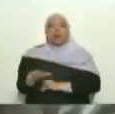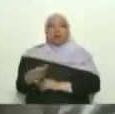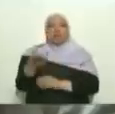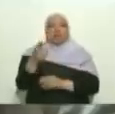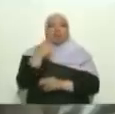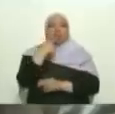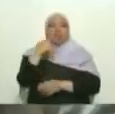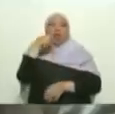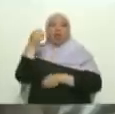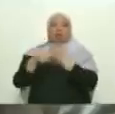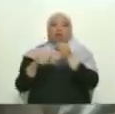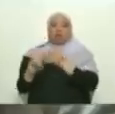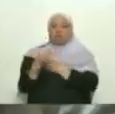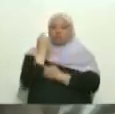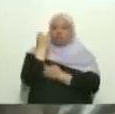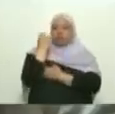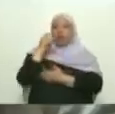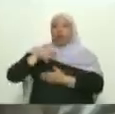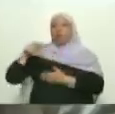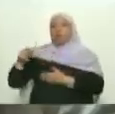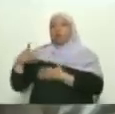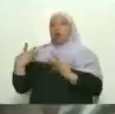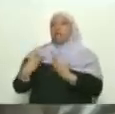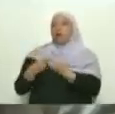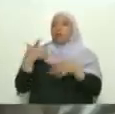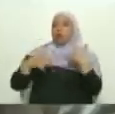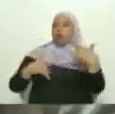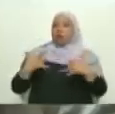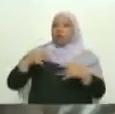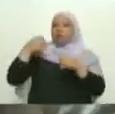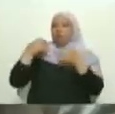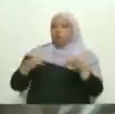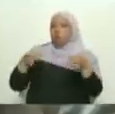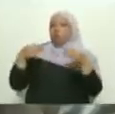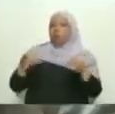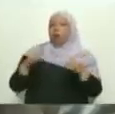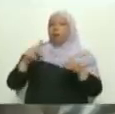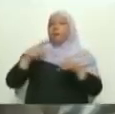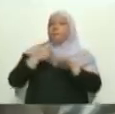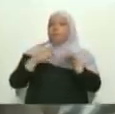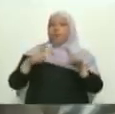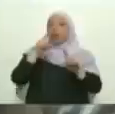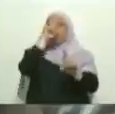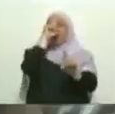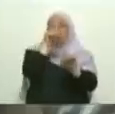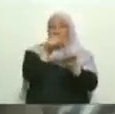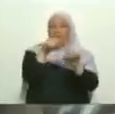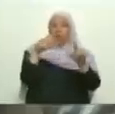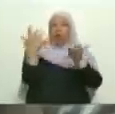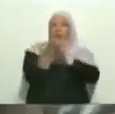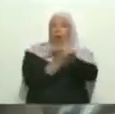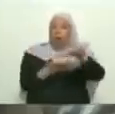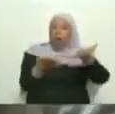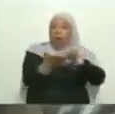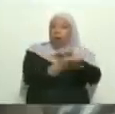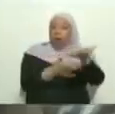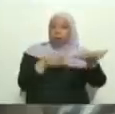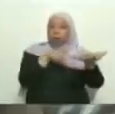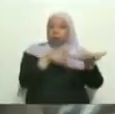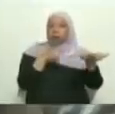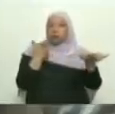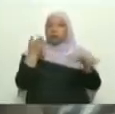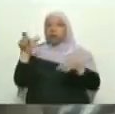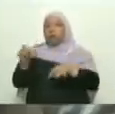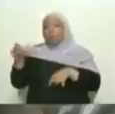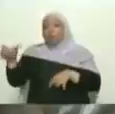investigación por parte de las Fiscalías 22, 83 y 67 Nacional, teniendo hasta la fecha, y es el